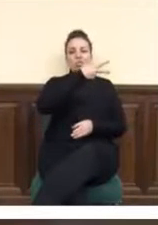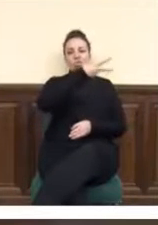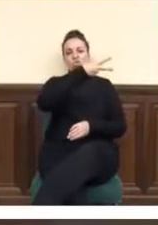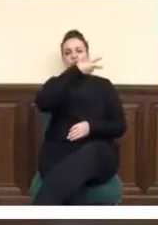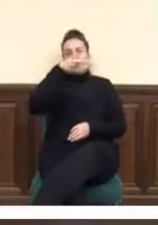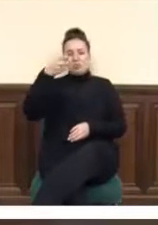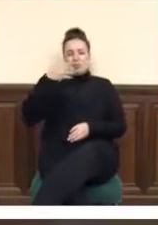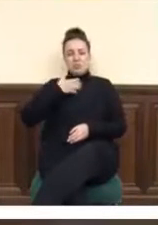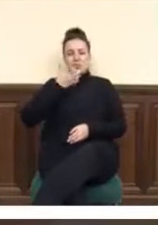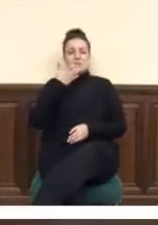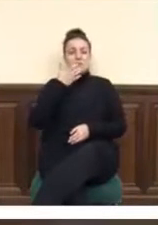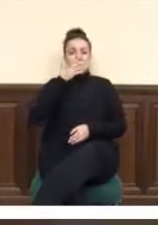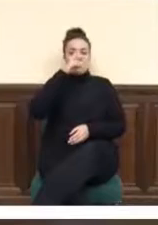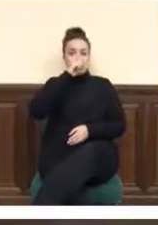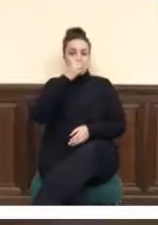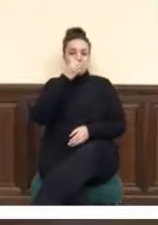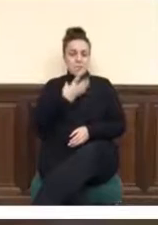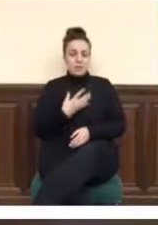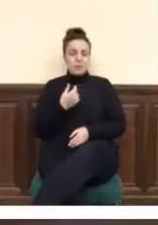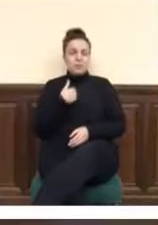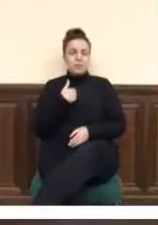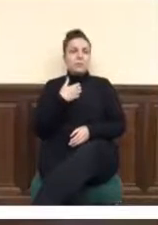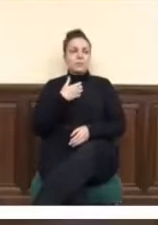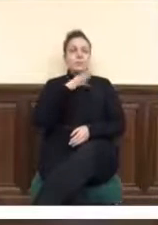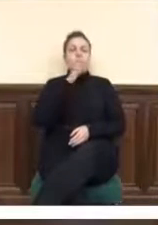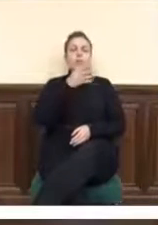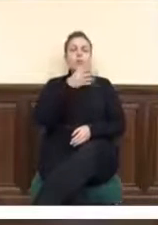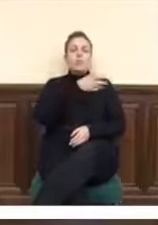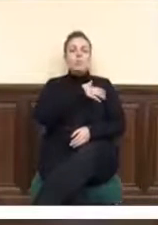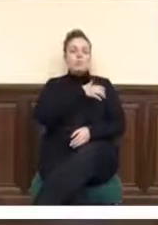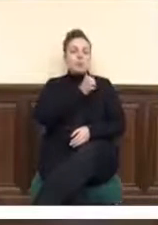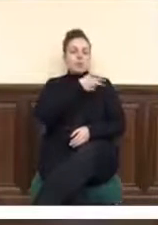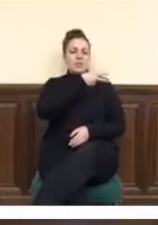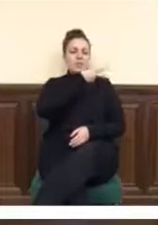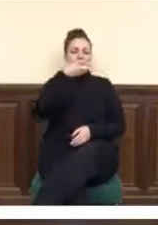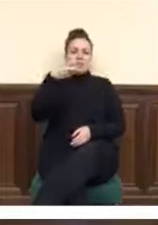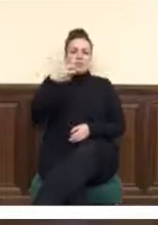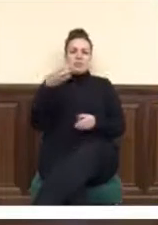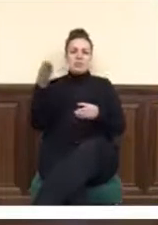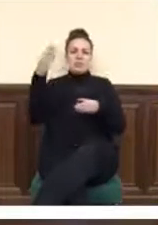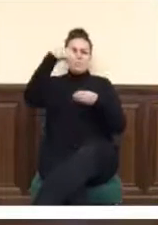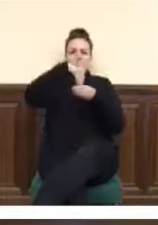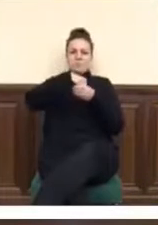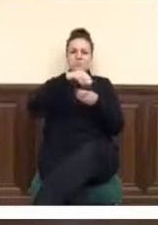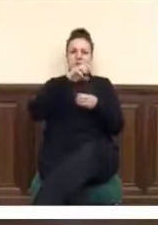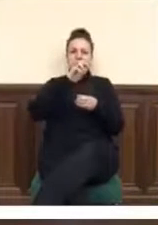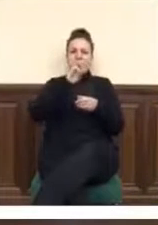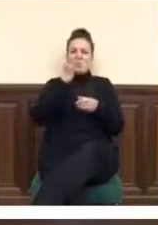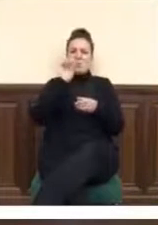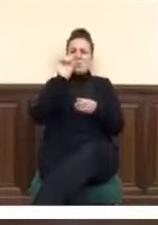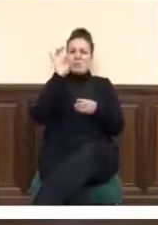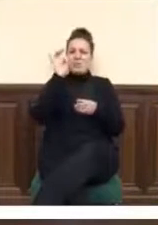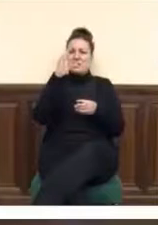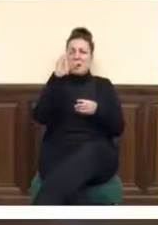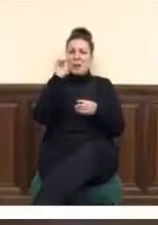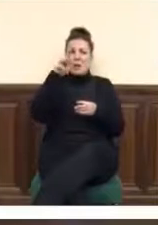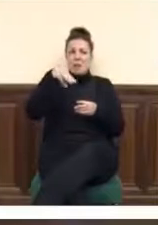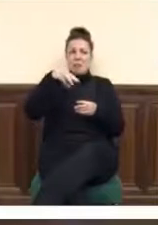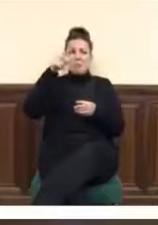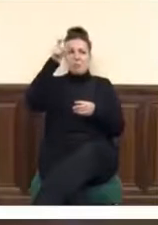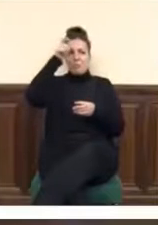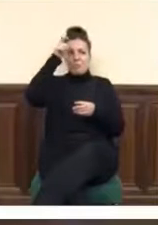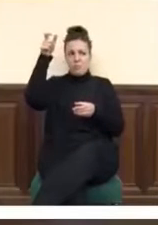mal, de los que formaban parte de las Beskam en cada uno de los distintos municipios. Por